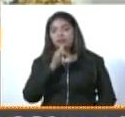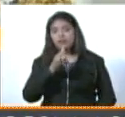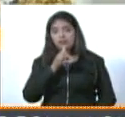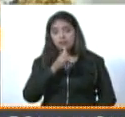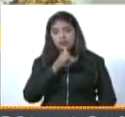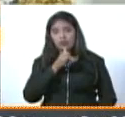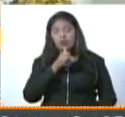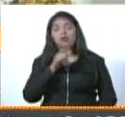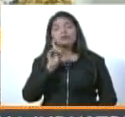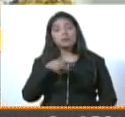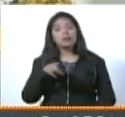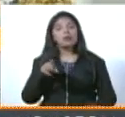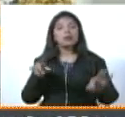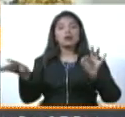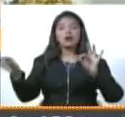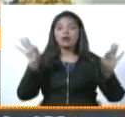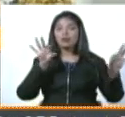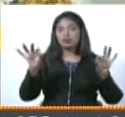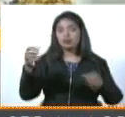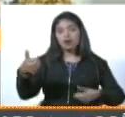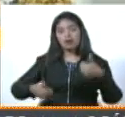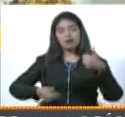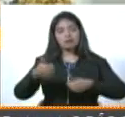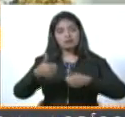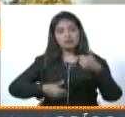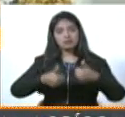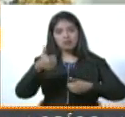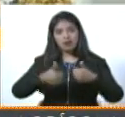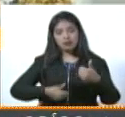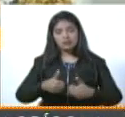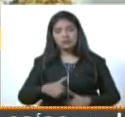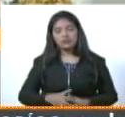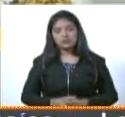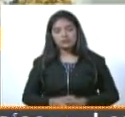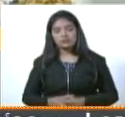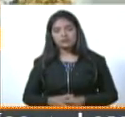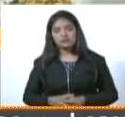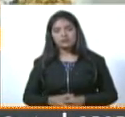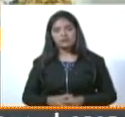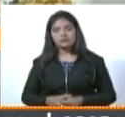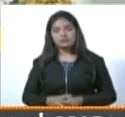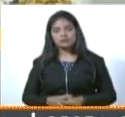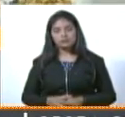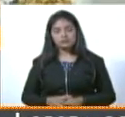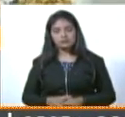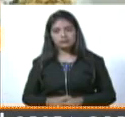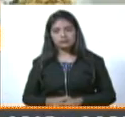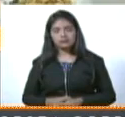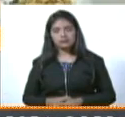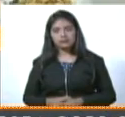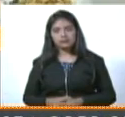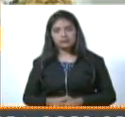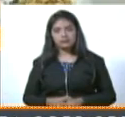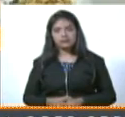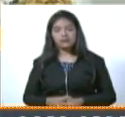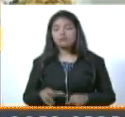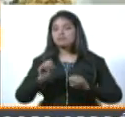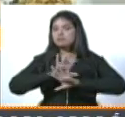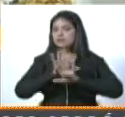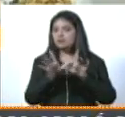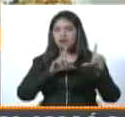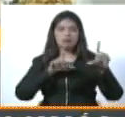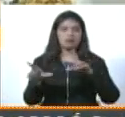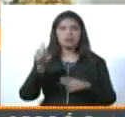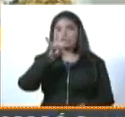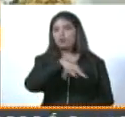electoral y con la escogencia de sus candidatos y candidatas de su preferencia. Tal como está establecido en el